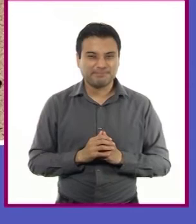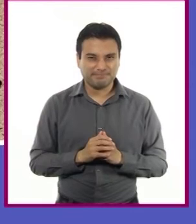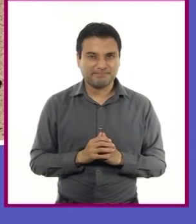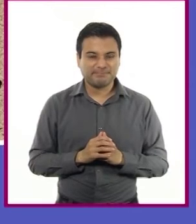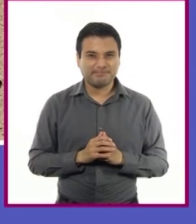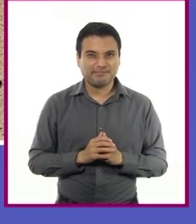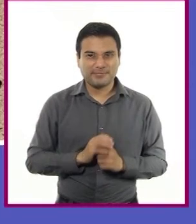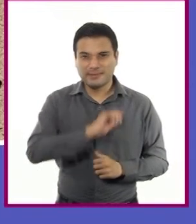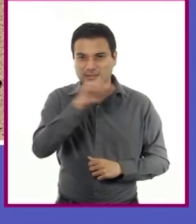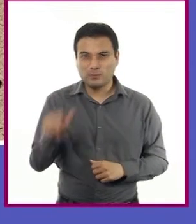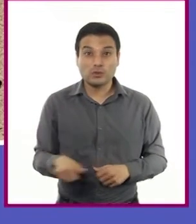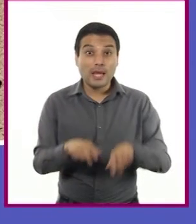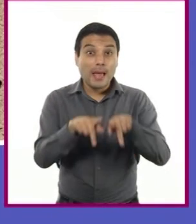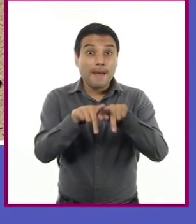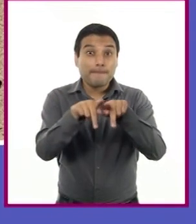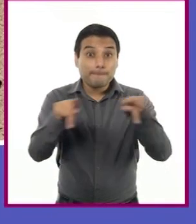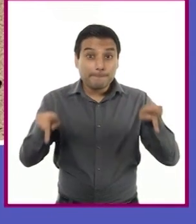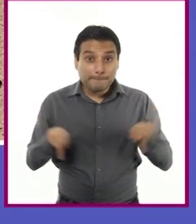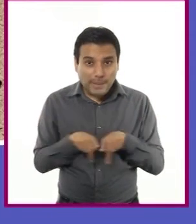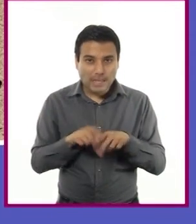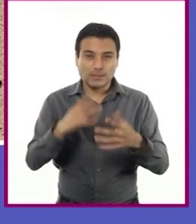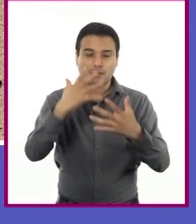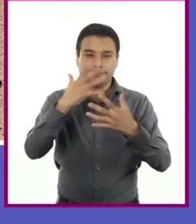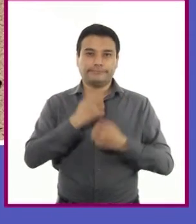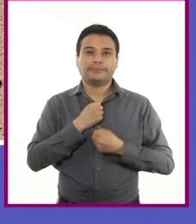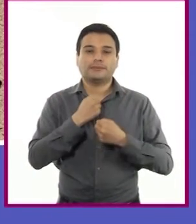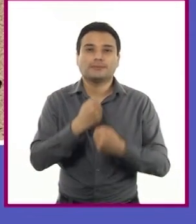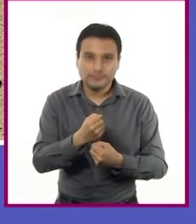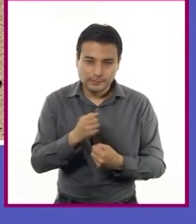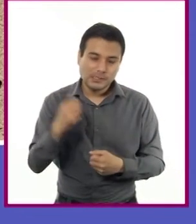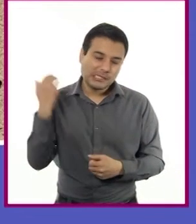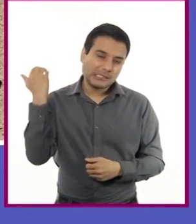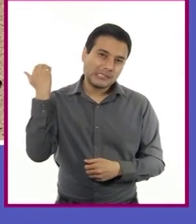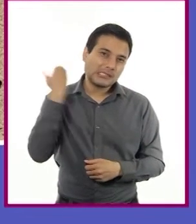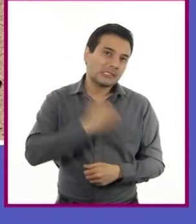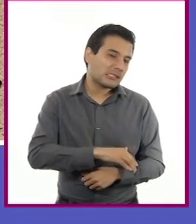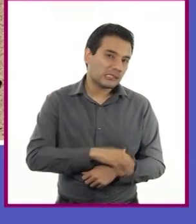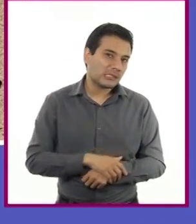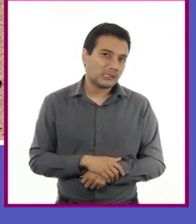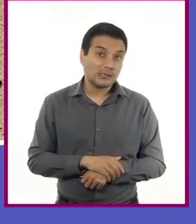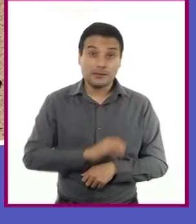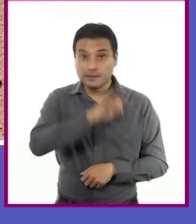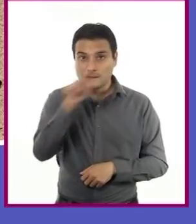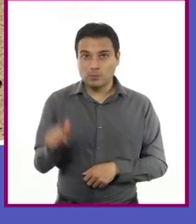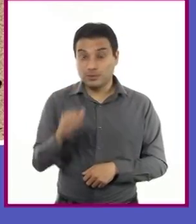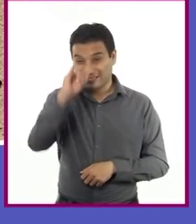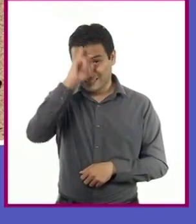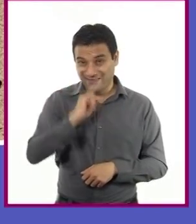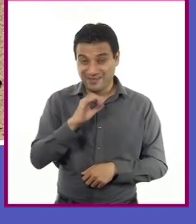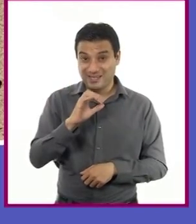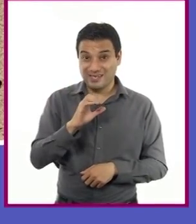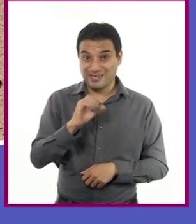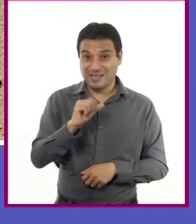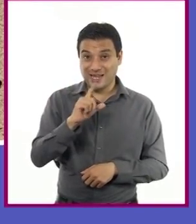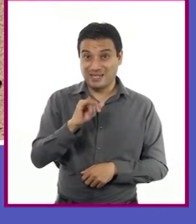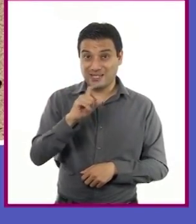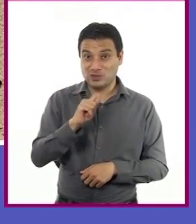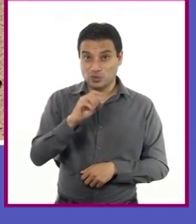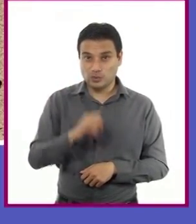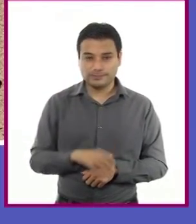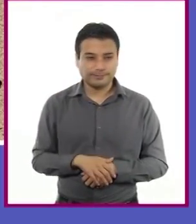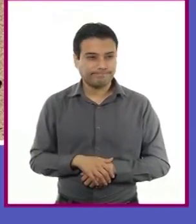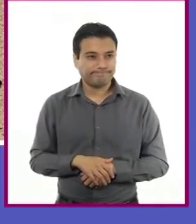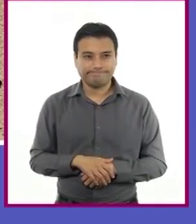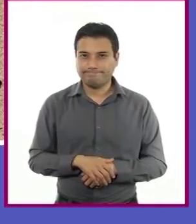la plaza y, pasado el primer momento de congoja, su amo Calixto les paga de forma póstuma en